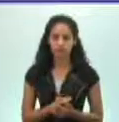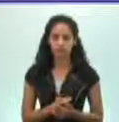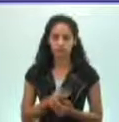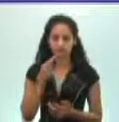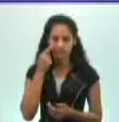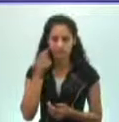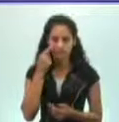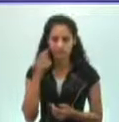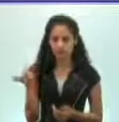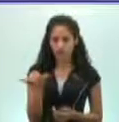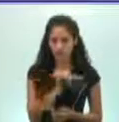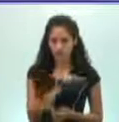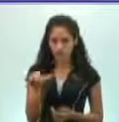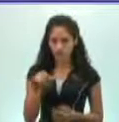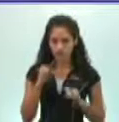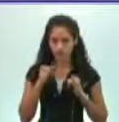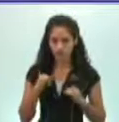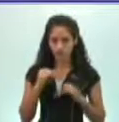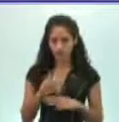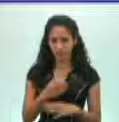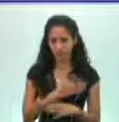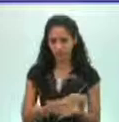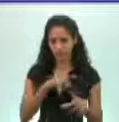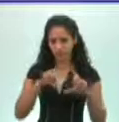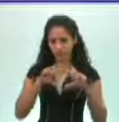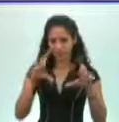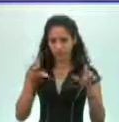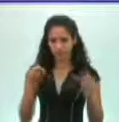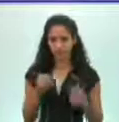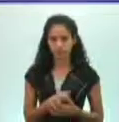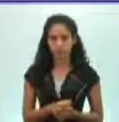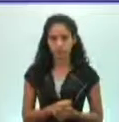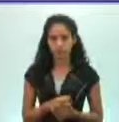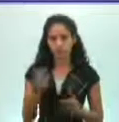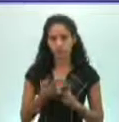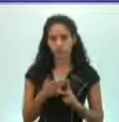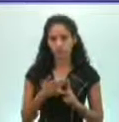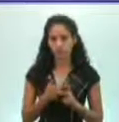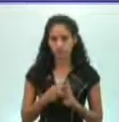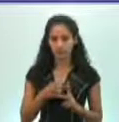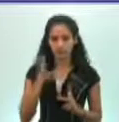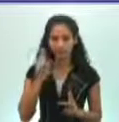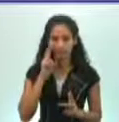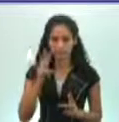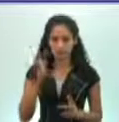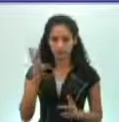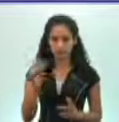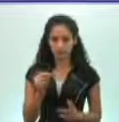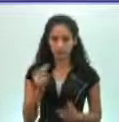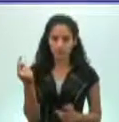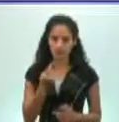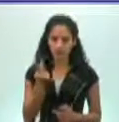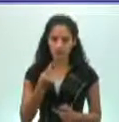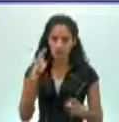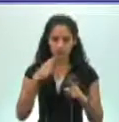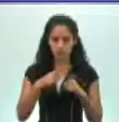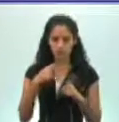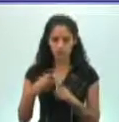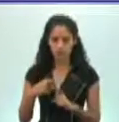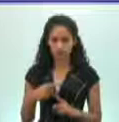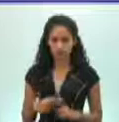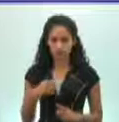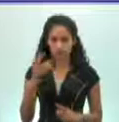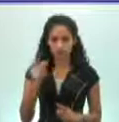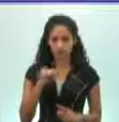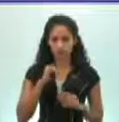fíjense que es la misma información que tenían en el gráfico. Que para calcular el promedio, primero debemos adicionar todos